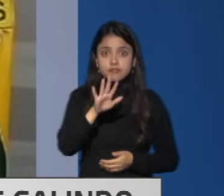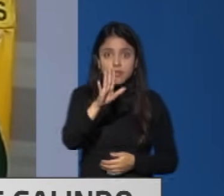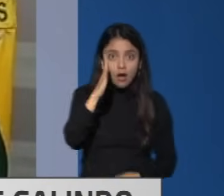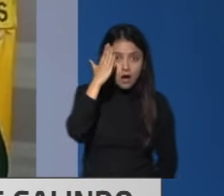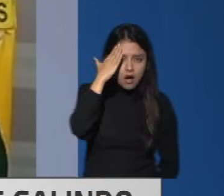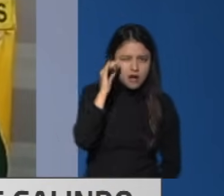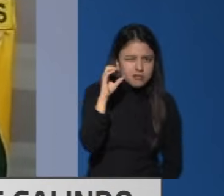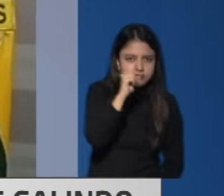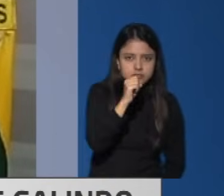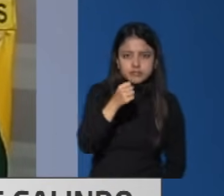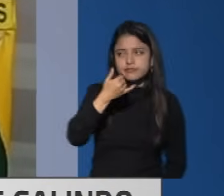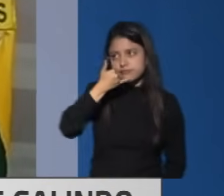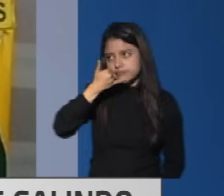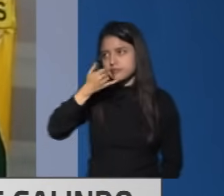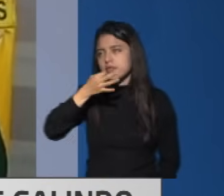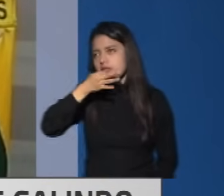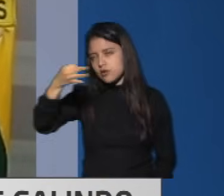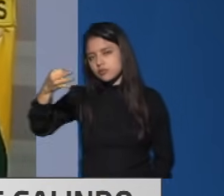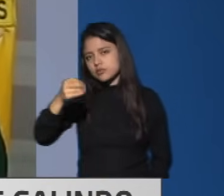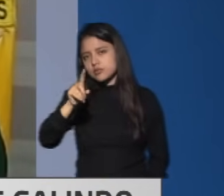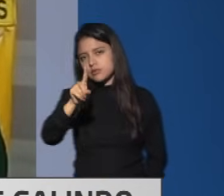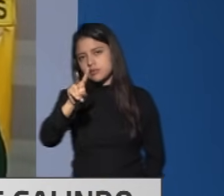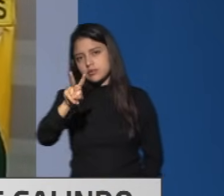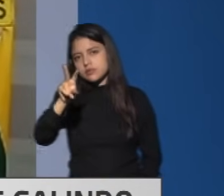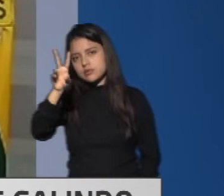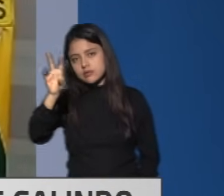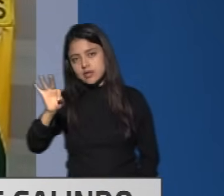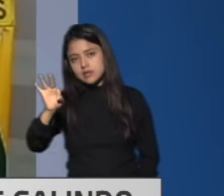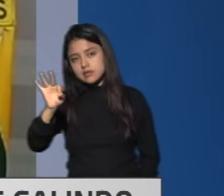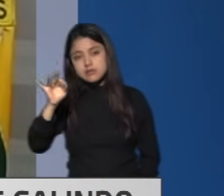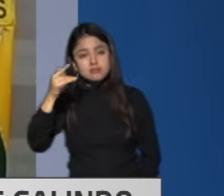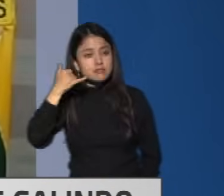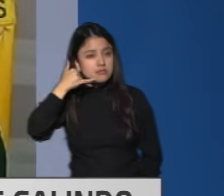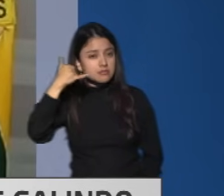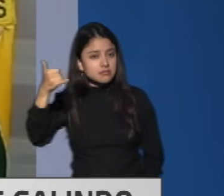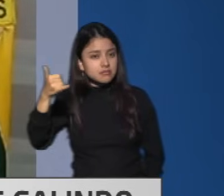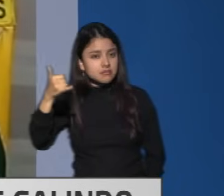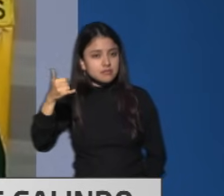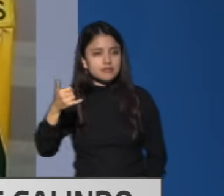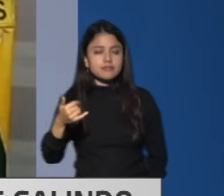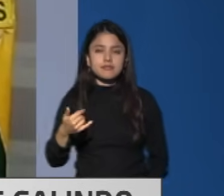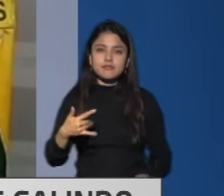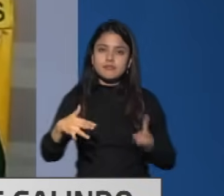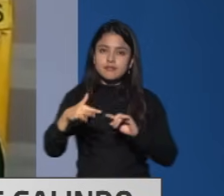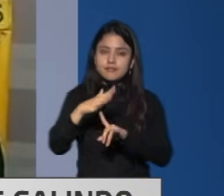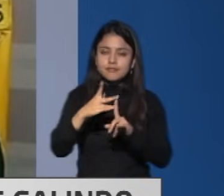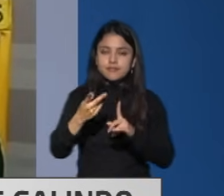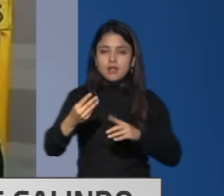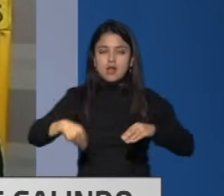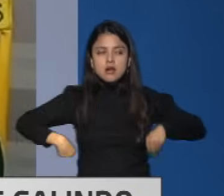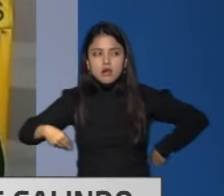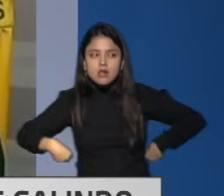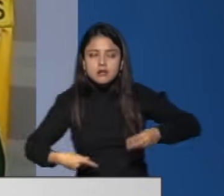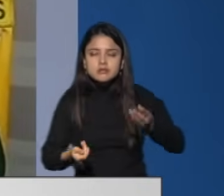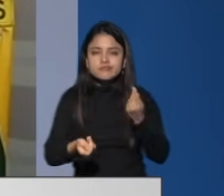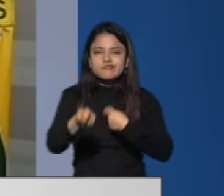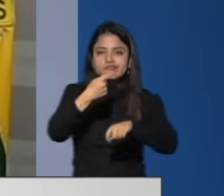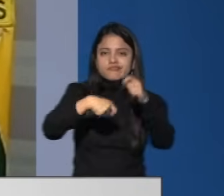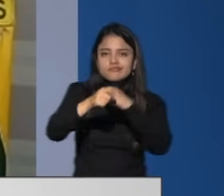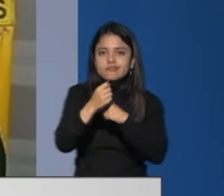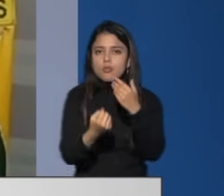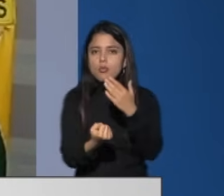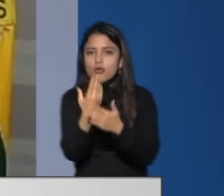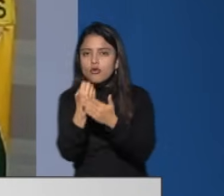167 casos relacionados con el tráfico de estupefacientes, cultivos ilícitos, lavado de activos, tráfico